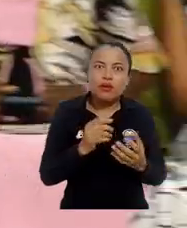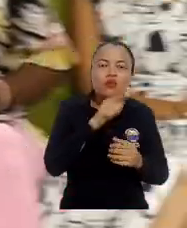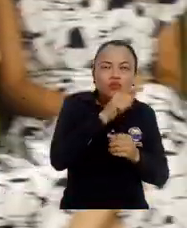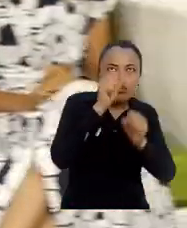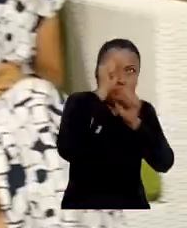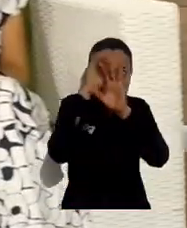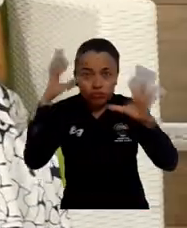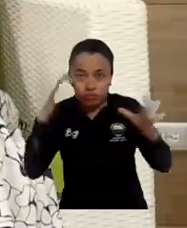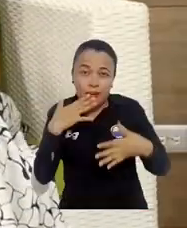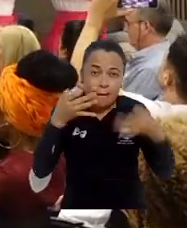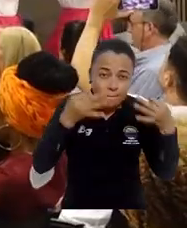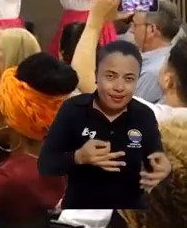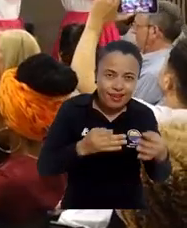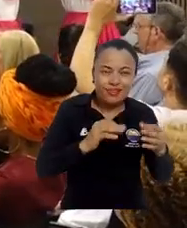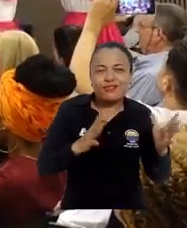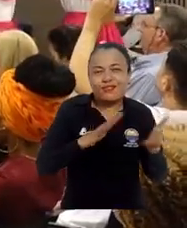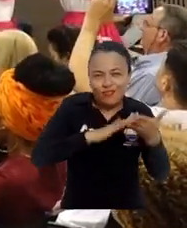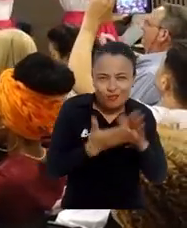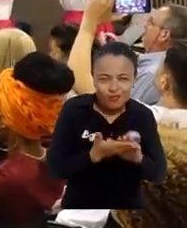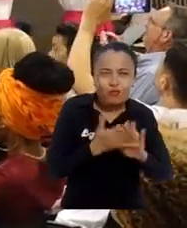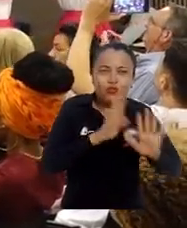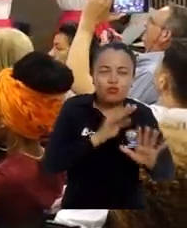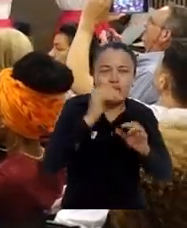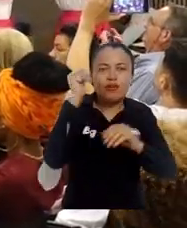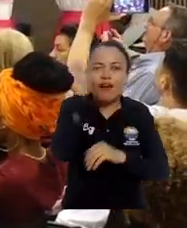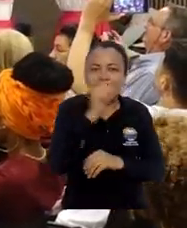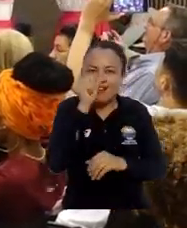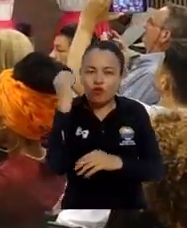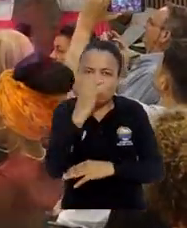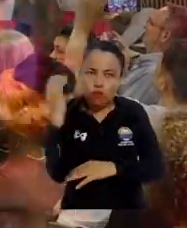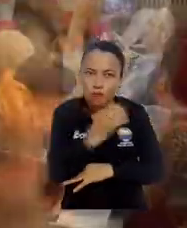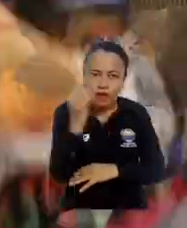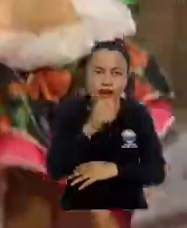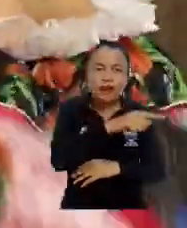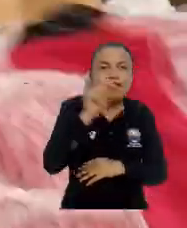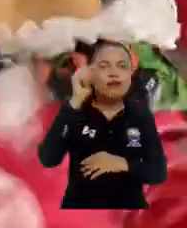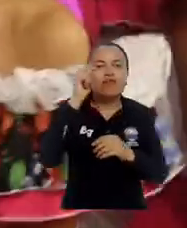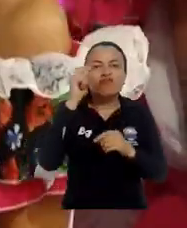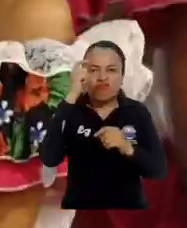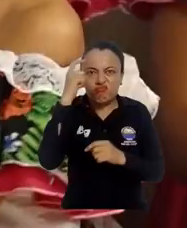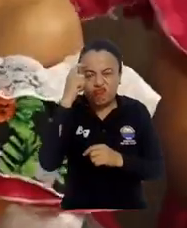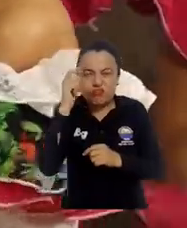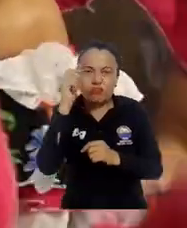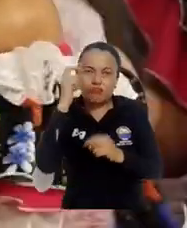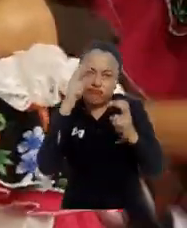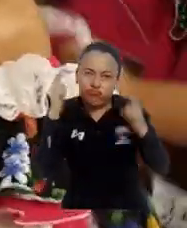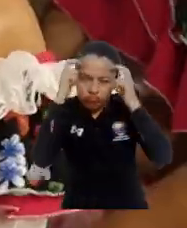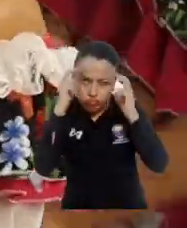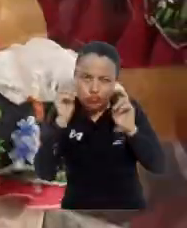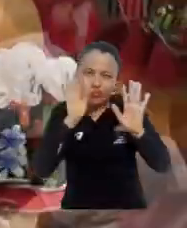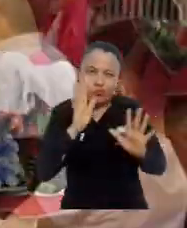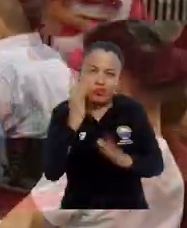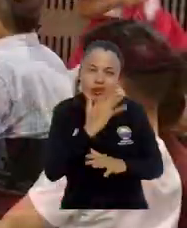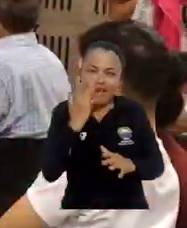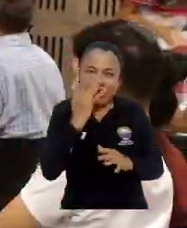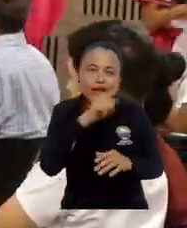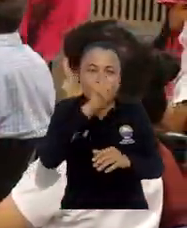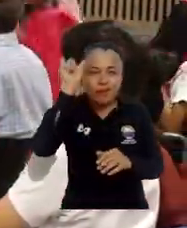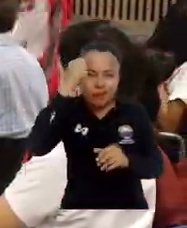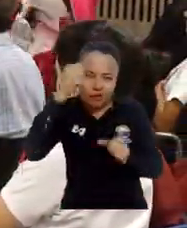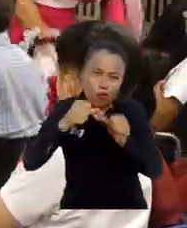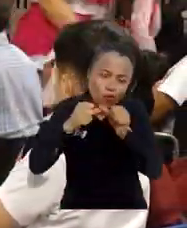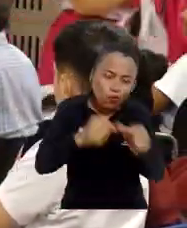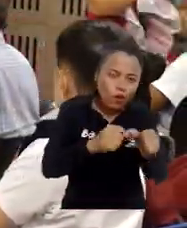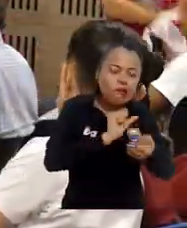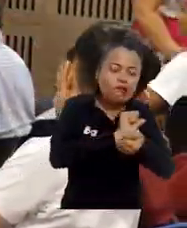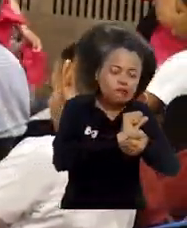titulada Buen Vivir, Utopía o Realidad en las Representaciones Afrocolombianas, forjando epistemologías negras desde una memoria aún